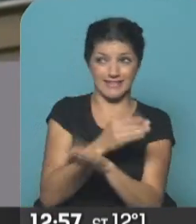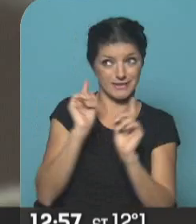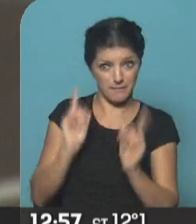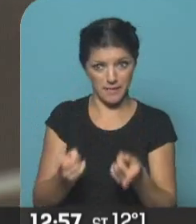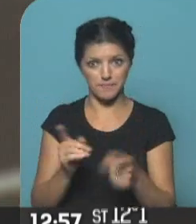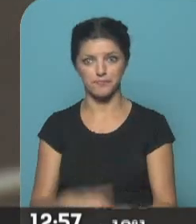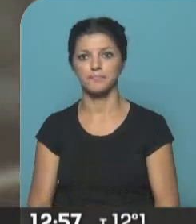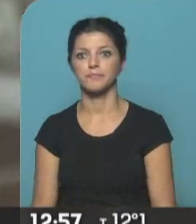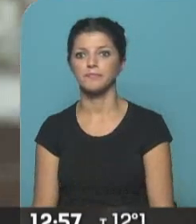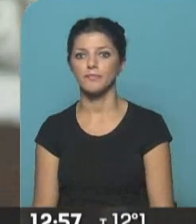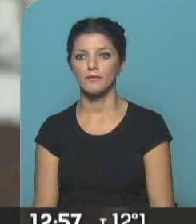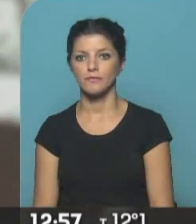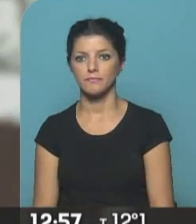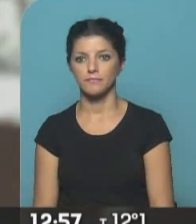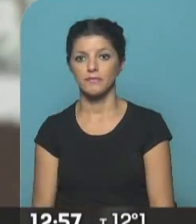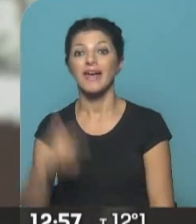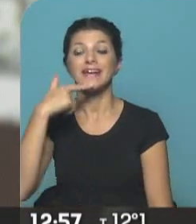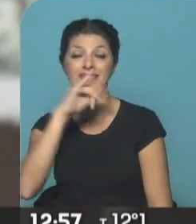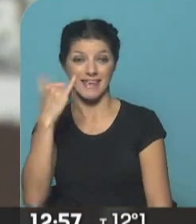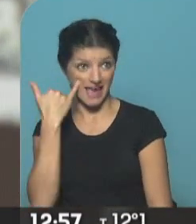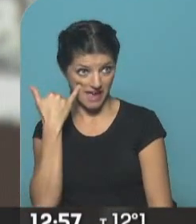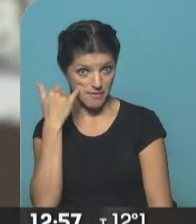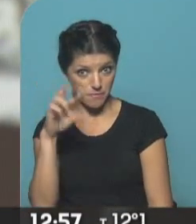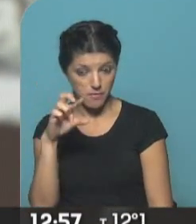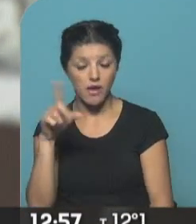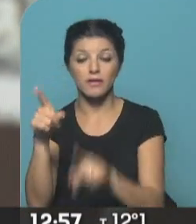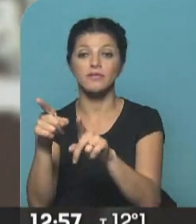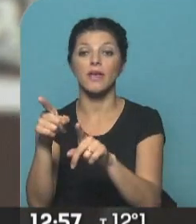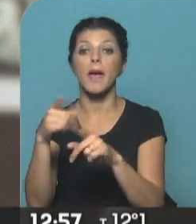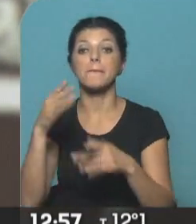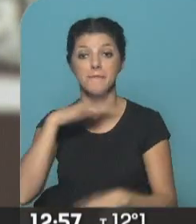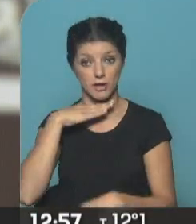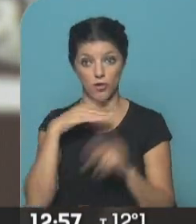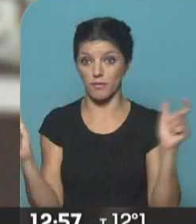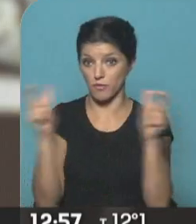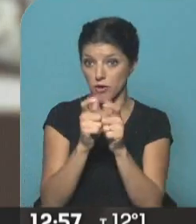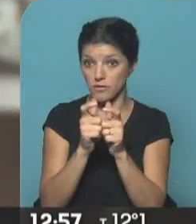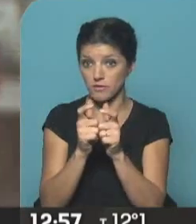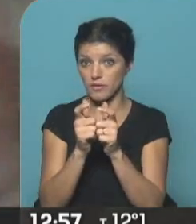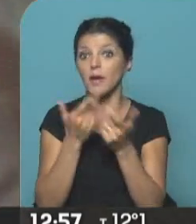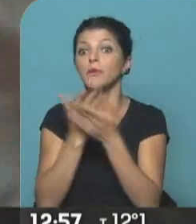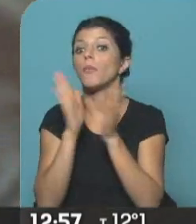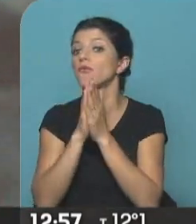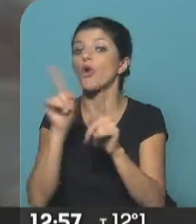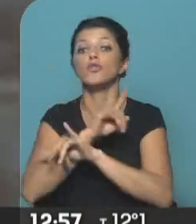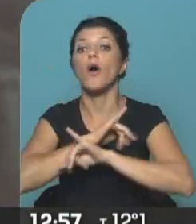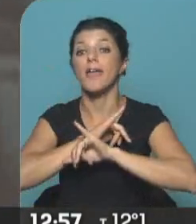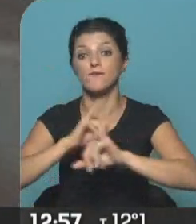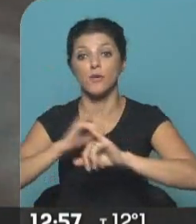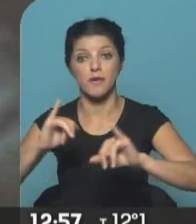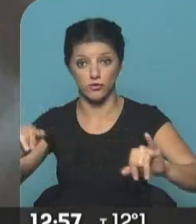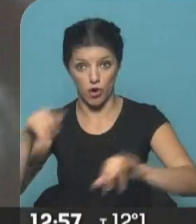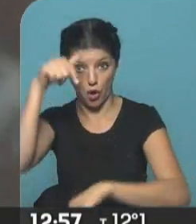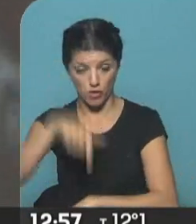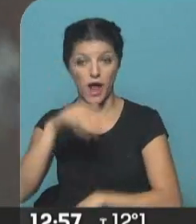por Skype. Lo dijo a un grupo de gente que estaba reunida en México y pidió también que no transmitieran la información que tienen a las